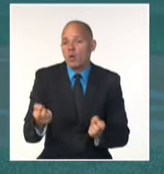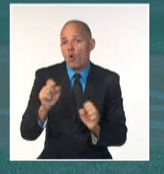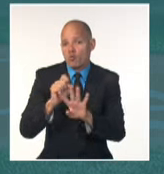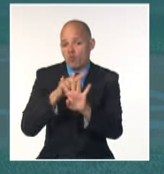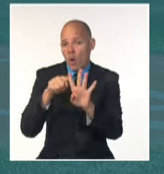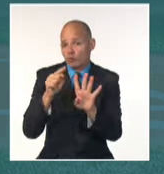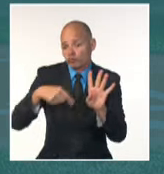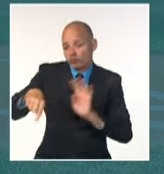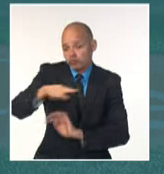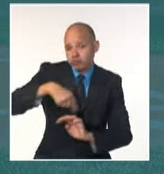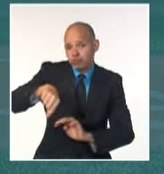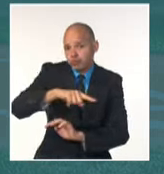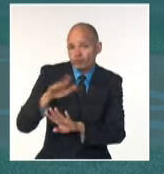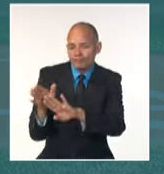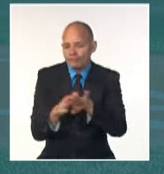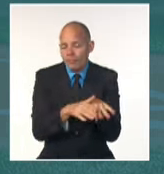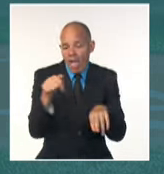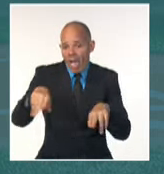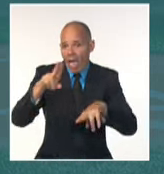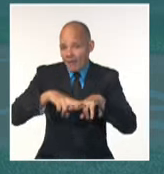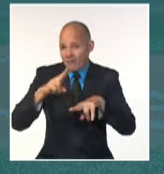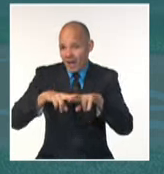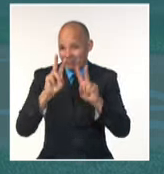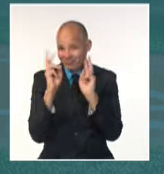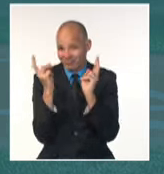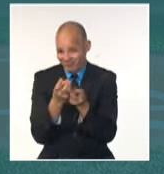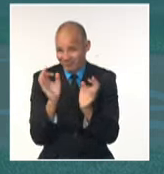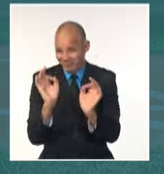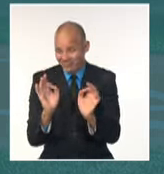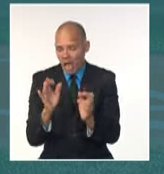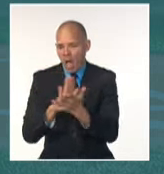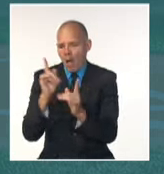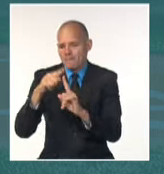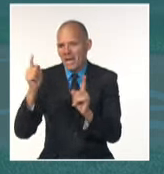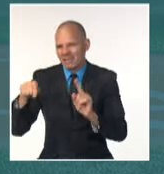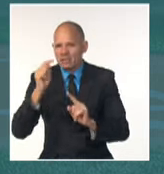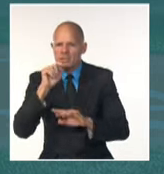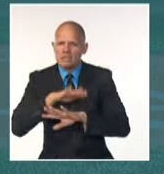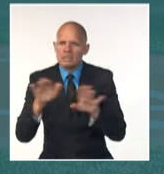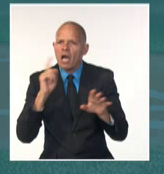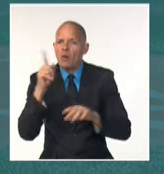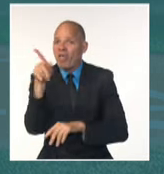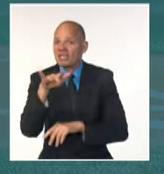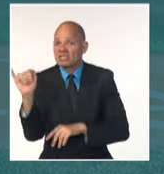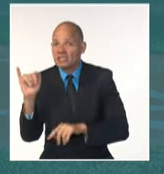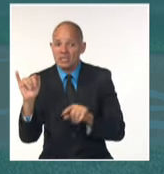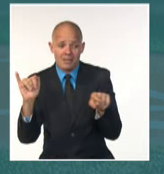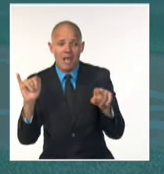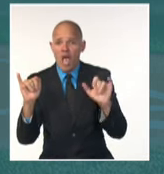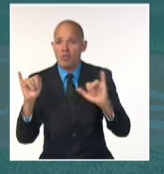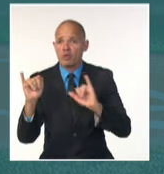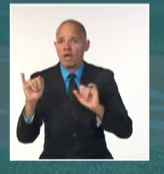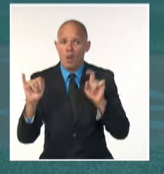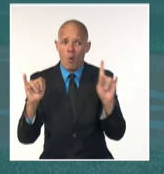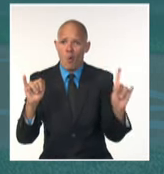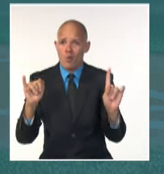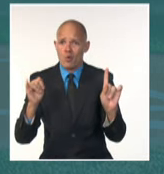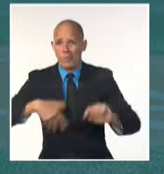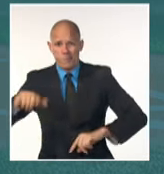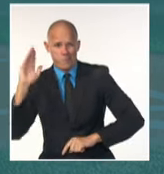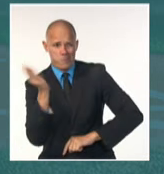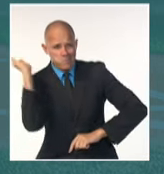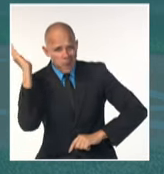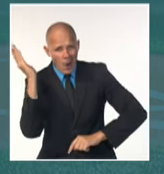Viñales. En el Latino, Matanza se dio banquete con el picheo de Industriales y lo super noqueó 16-1 con ofensiva de